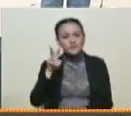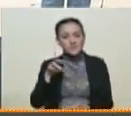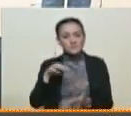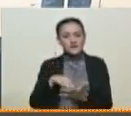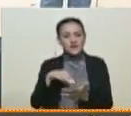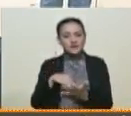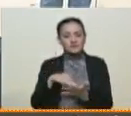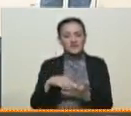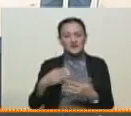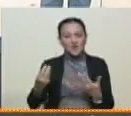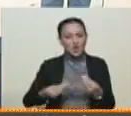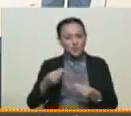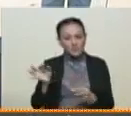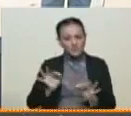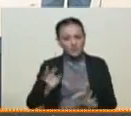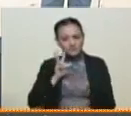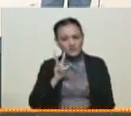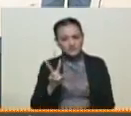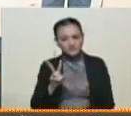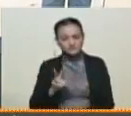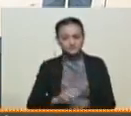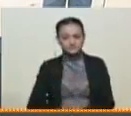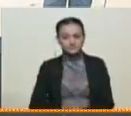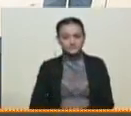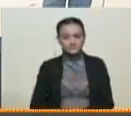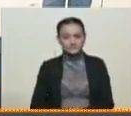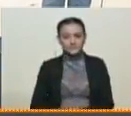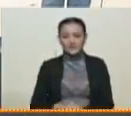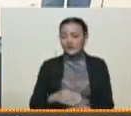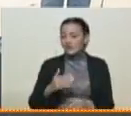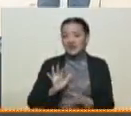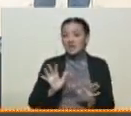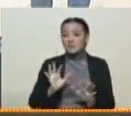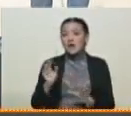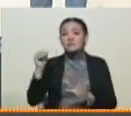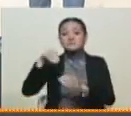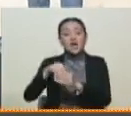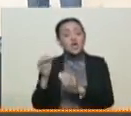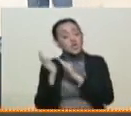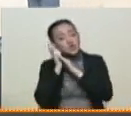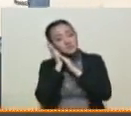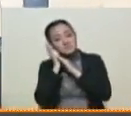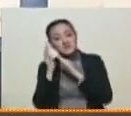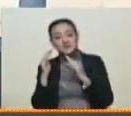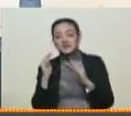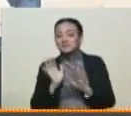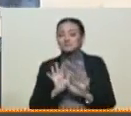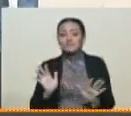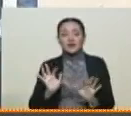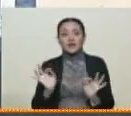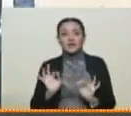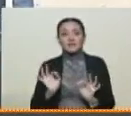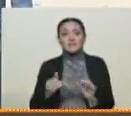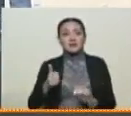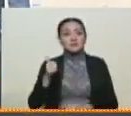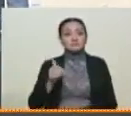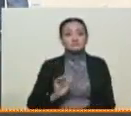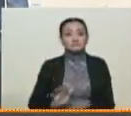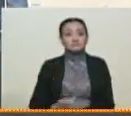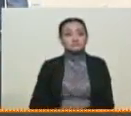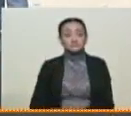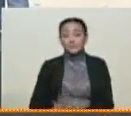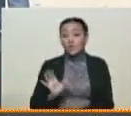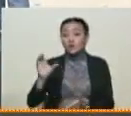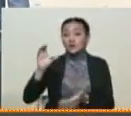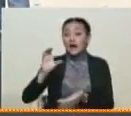ciudad mirandina? Ha sido un enfoque de ciudad dormitorio, donde venimos a nuestras ciudades a dormir, porque la ciudad es